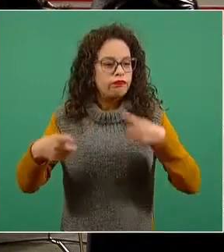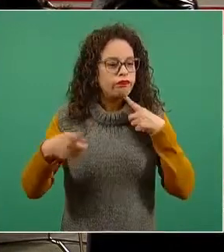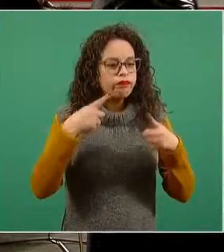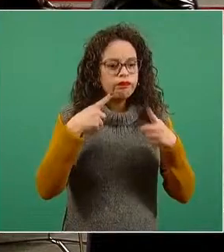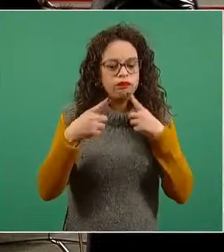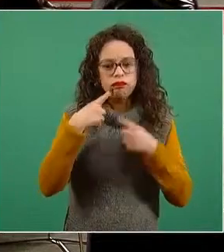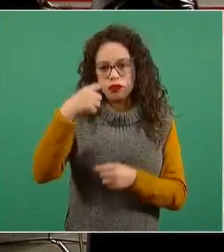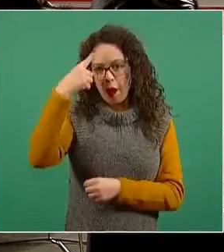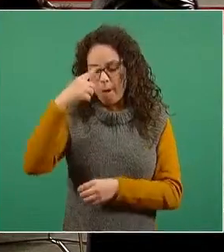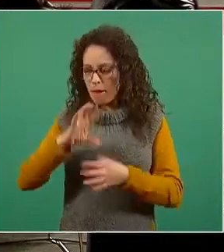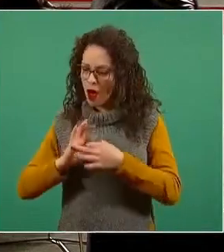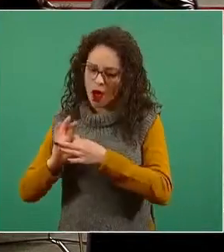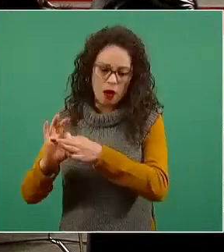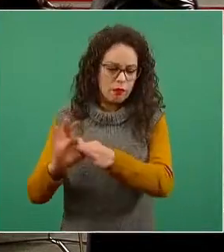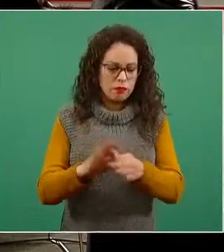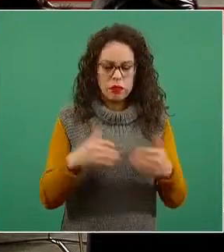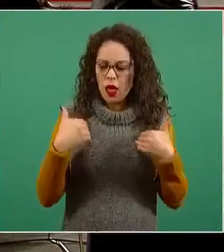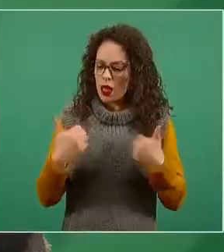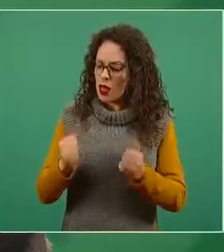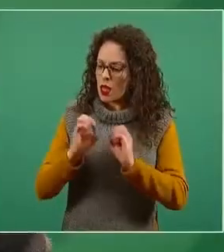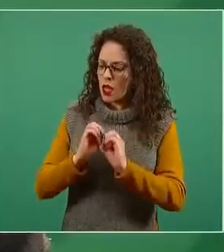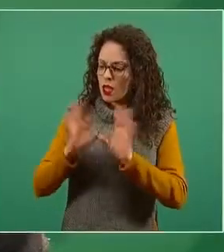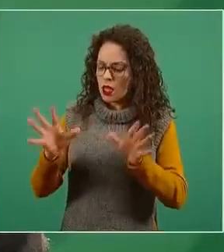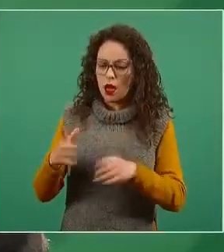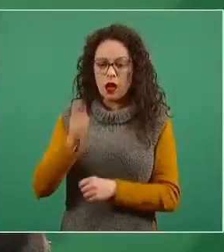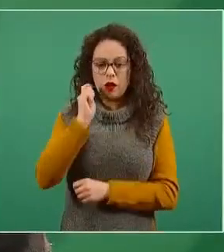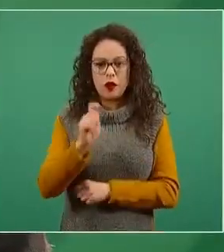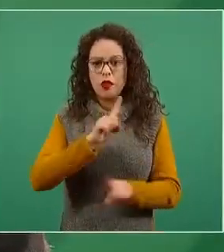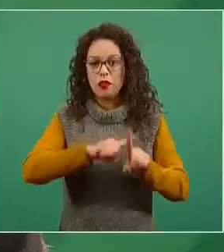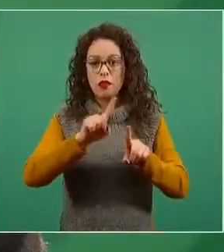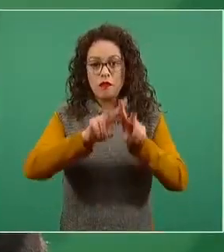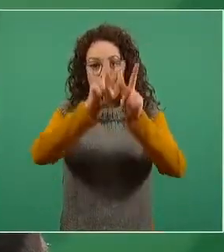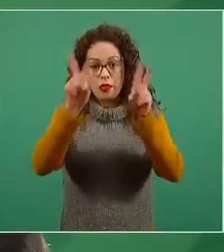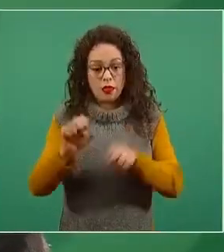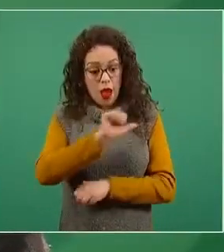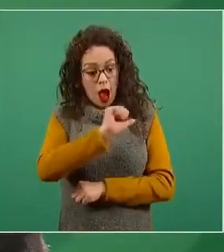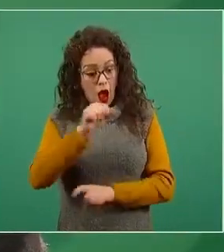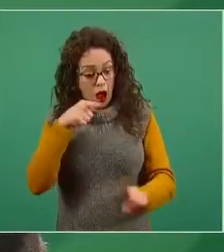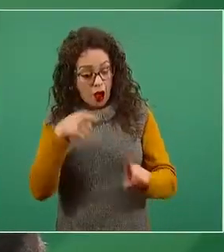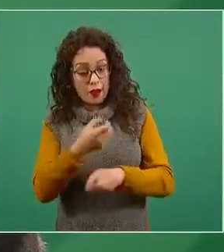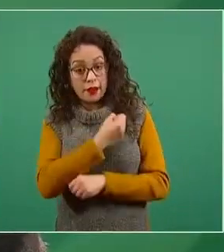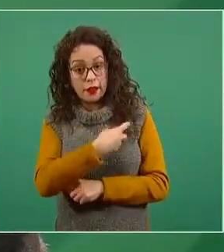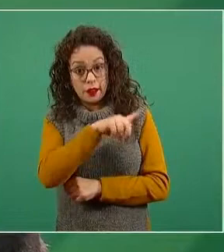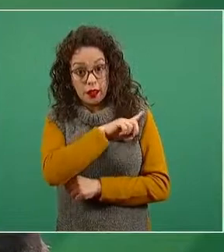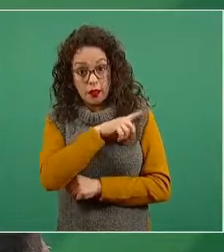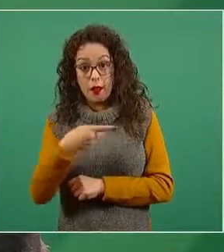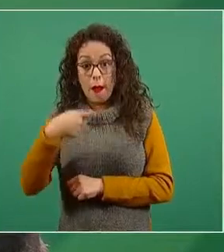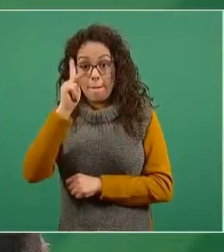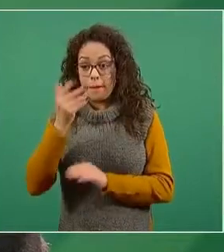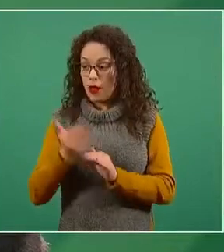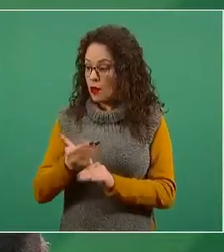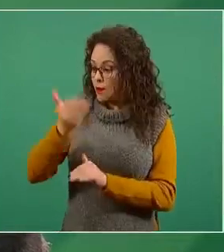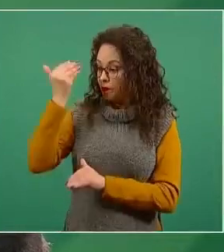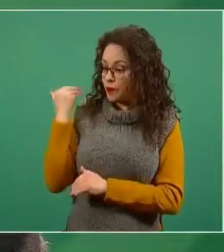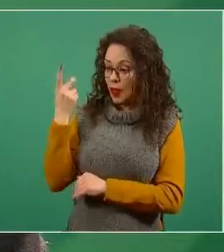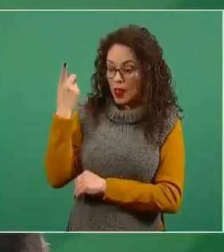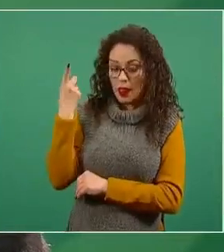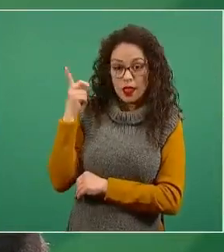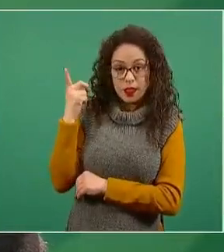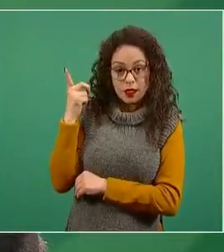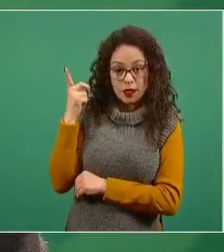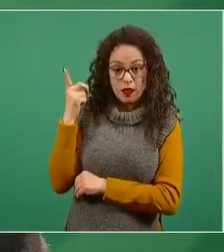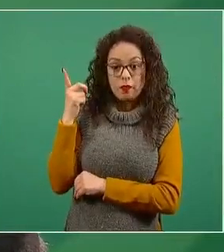entendimiento, de sincronía que tenemos para todos los temas de salud, pero que desde diciembre pasado está en torno